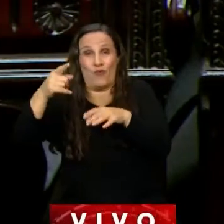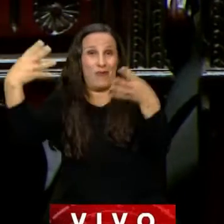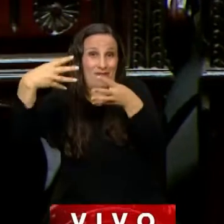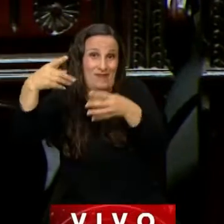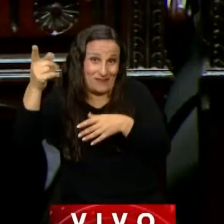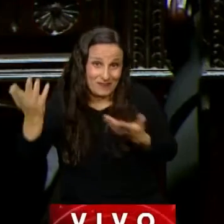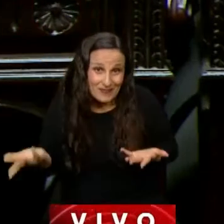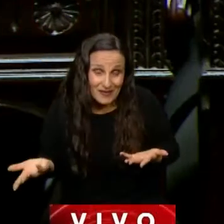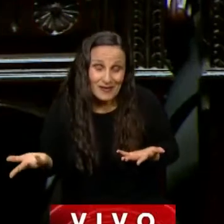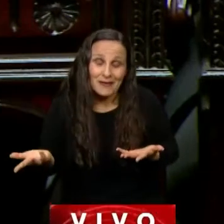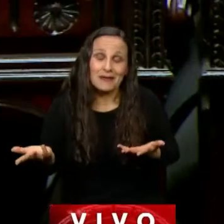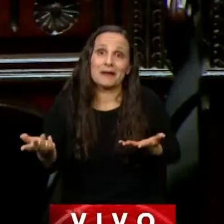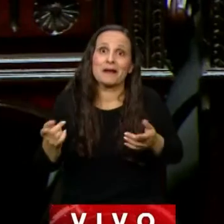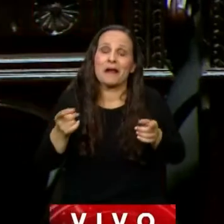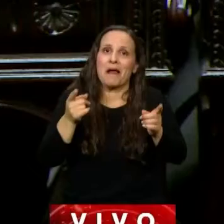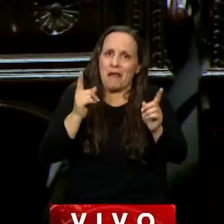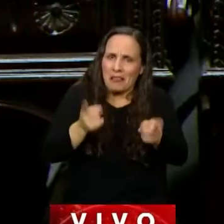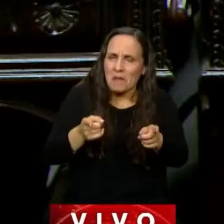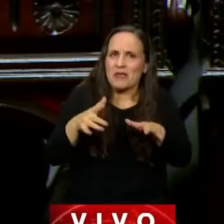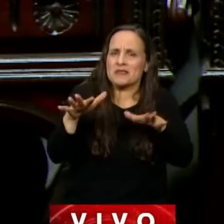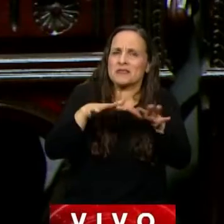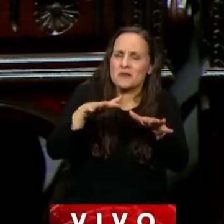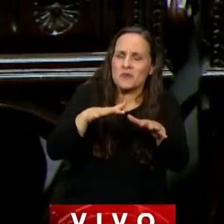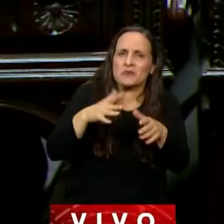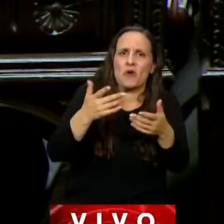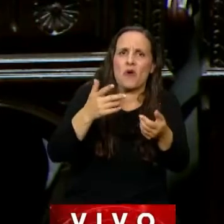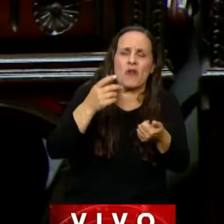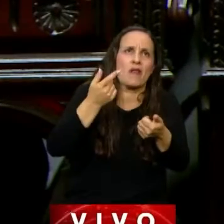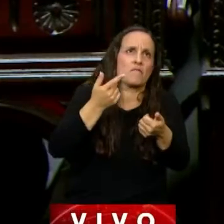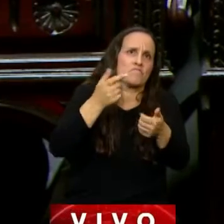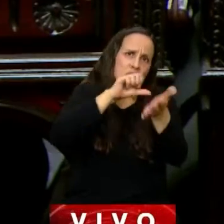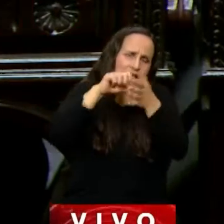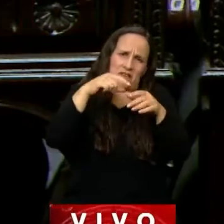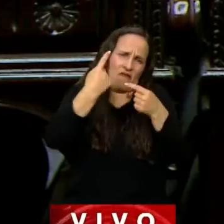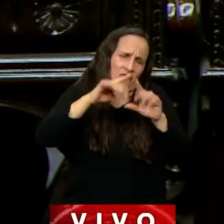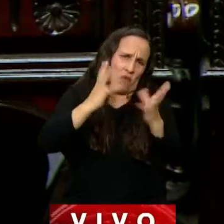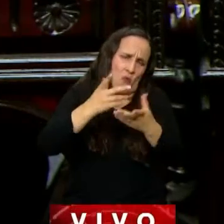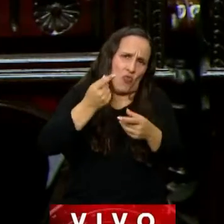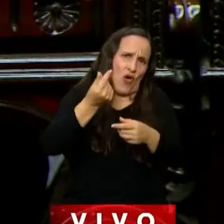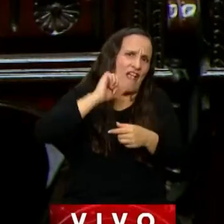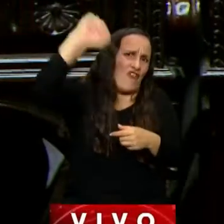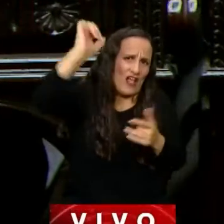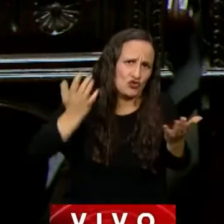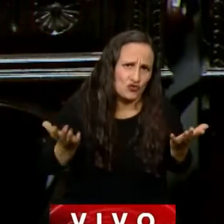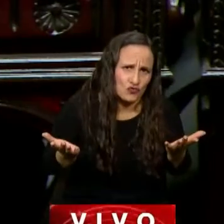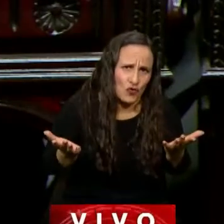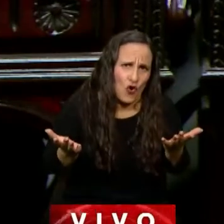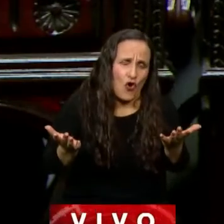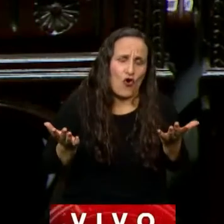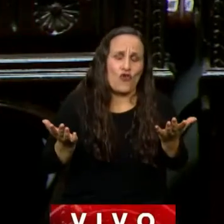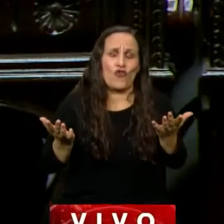ver con las amplias presiones inflacionarias que hay en el mundo, que tiene que ver con